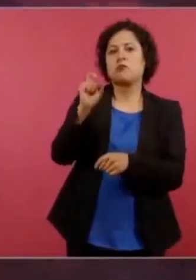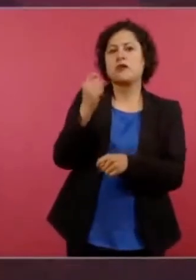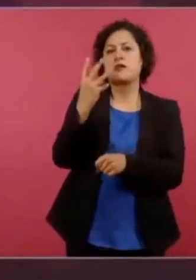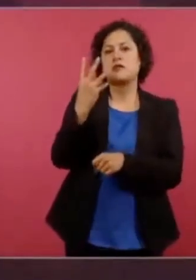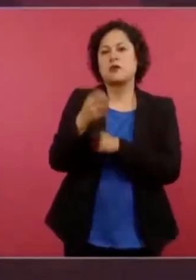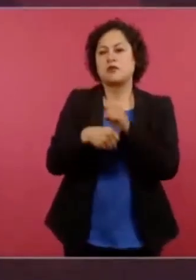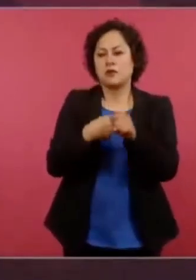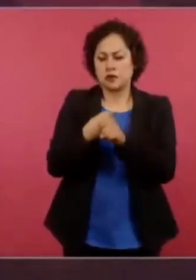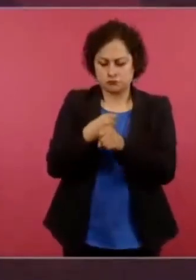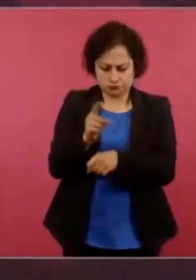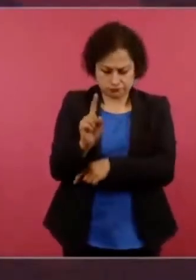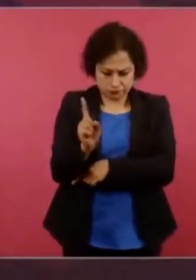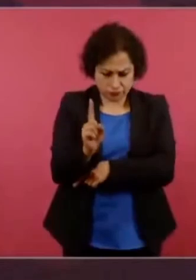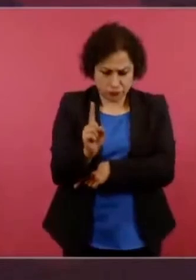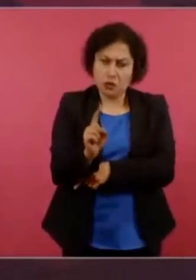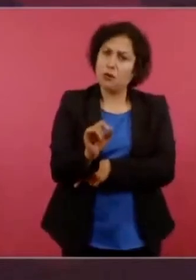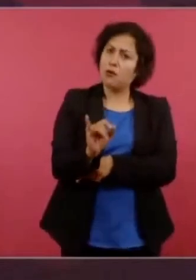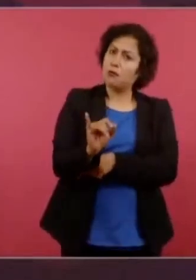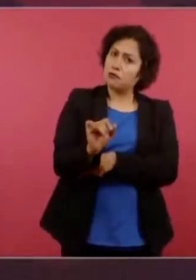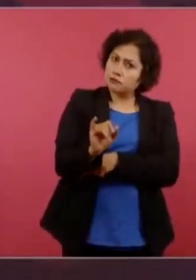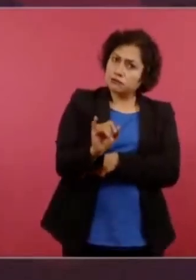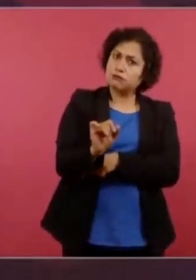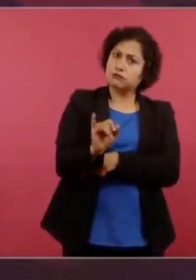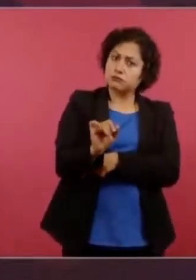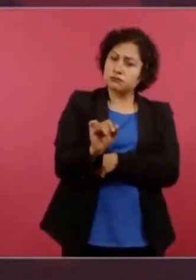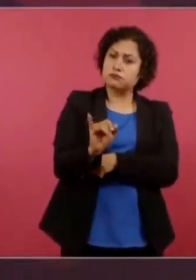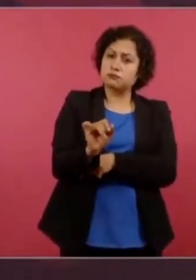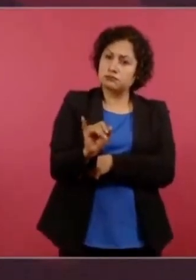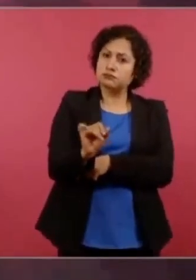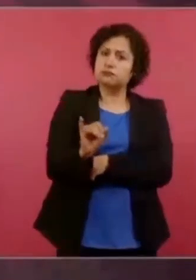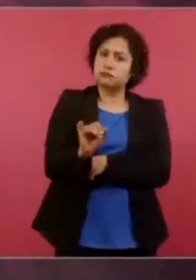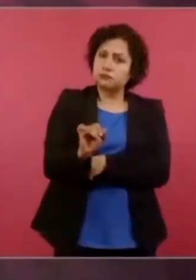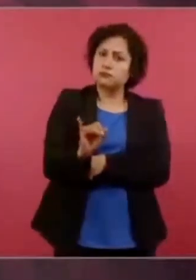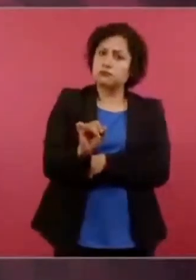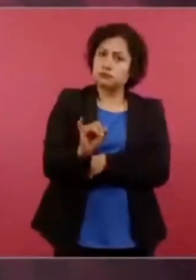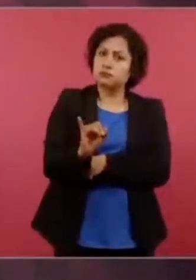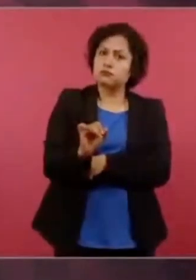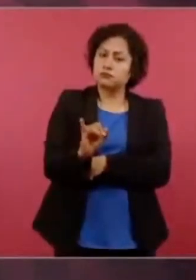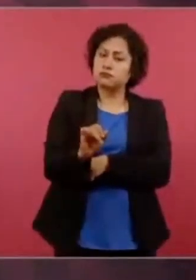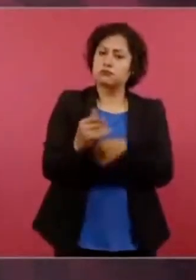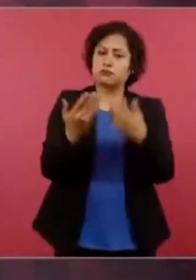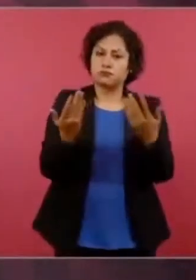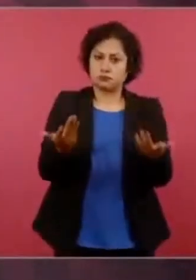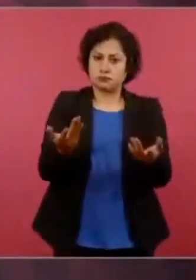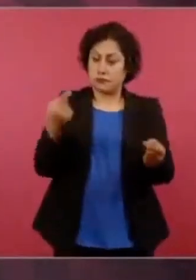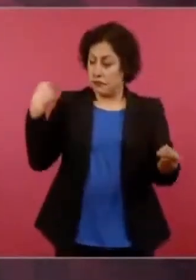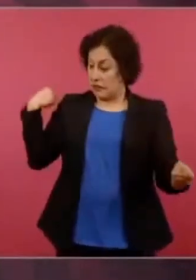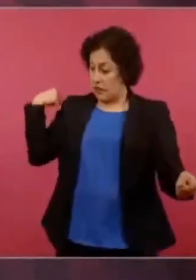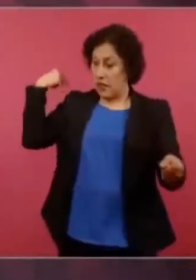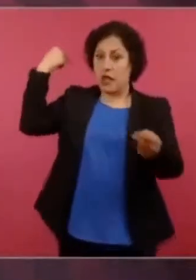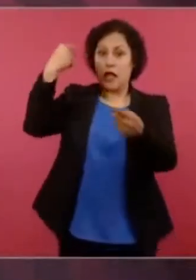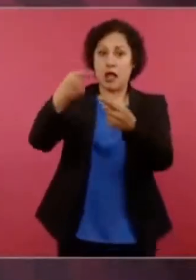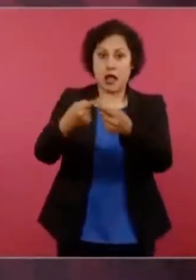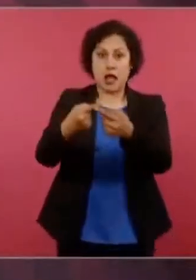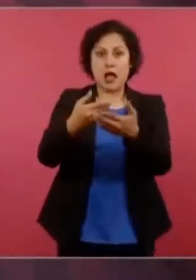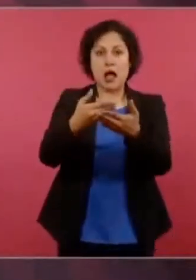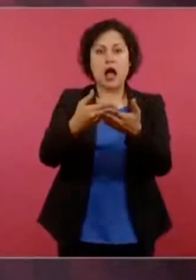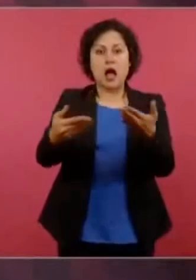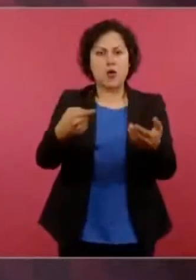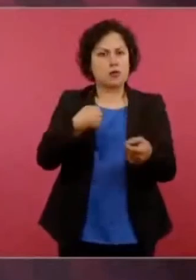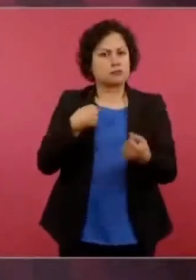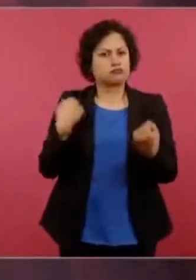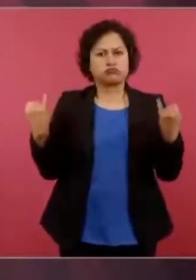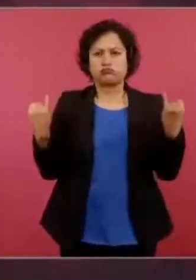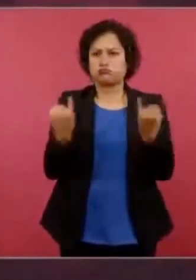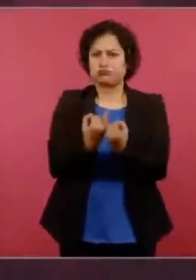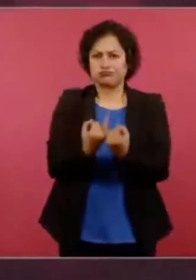No. ¿Sí? Y desde entonces. Y por eso puedo hablar.